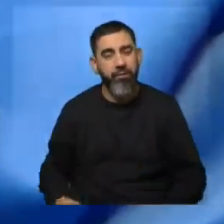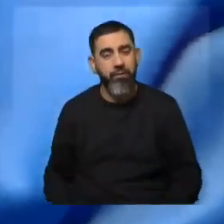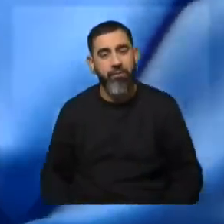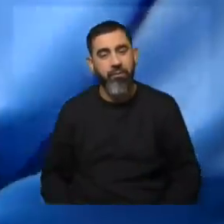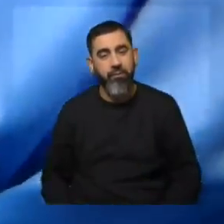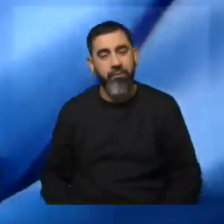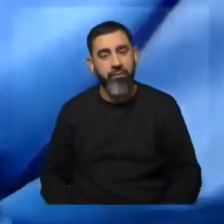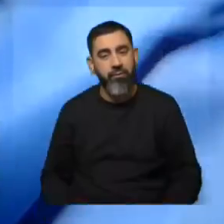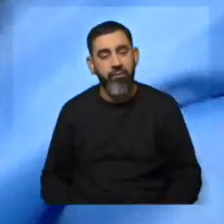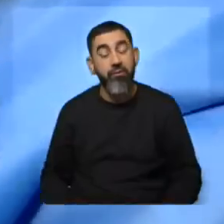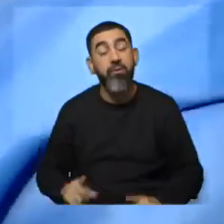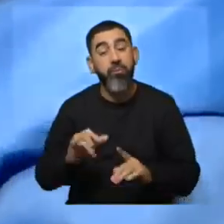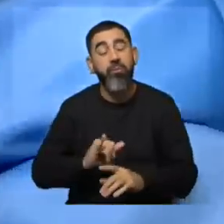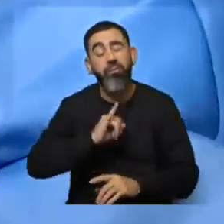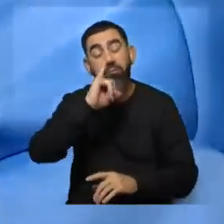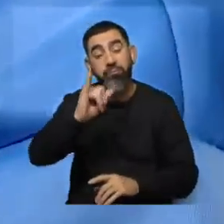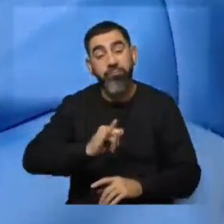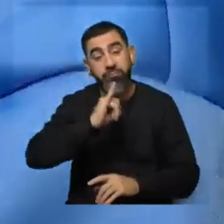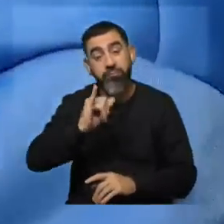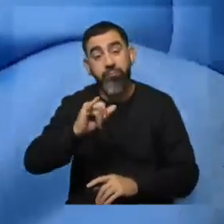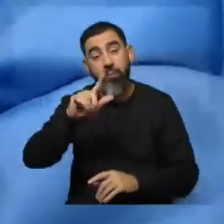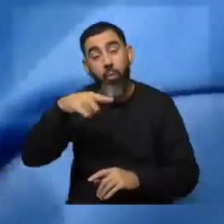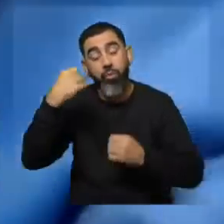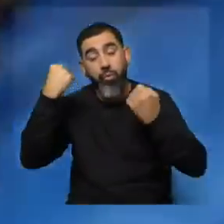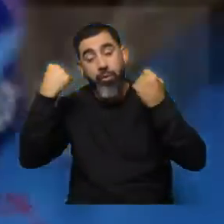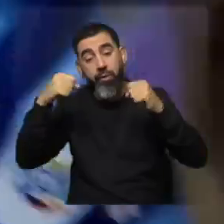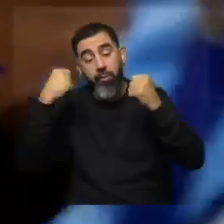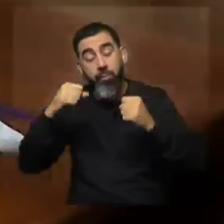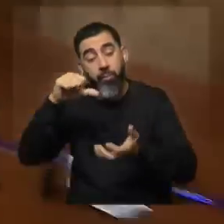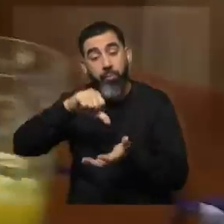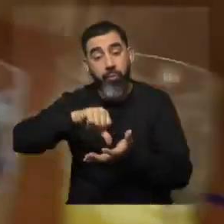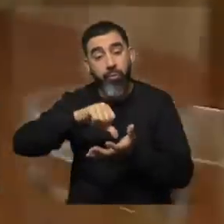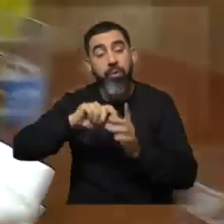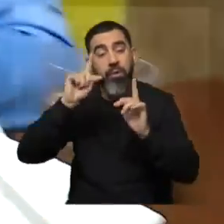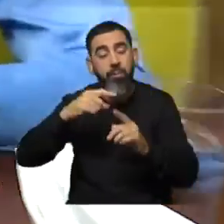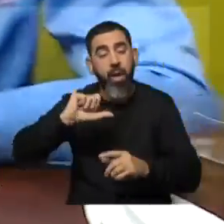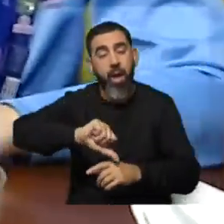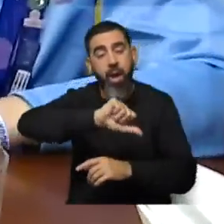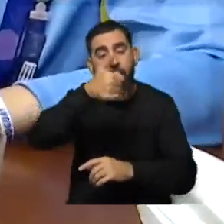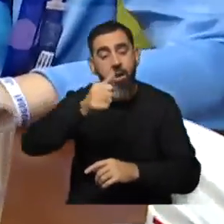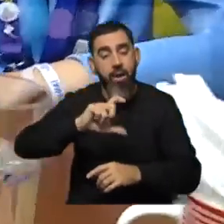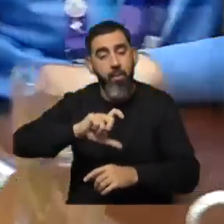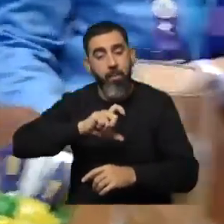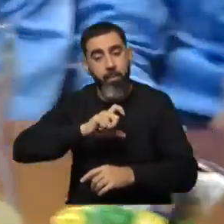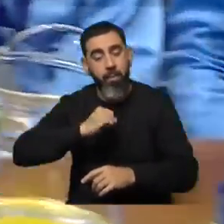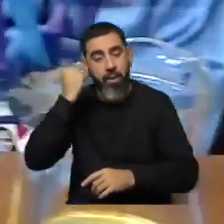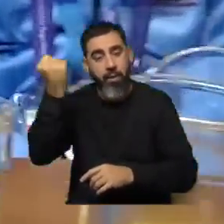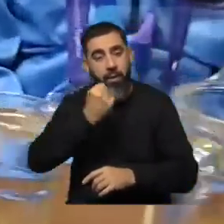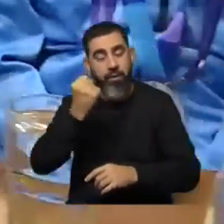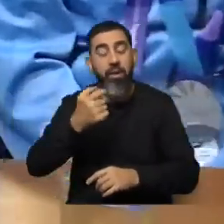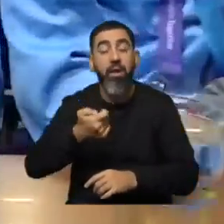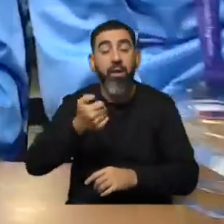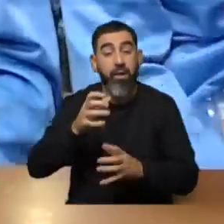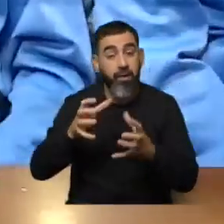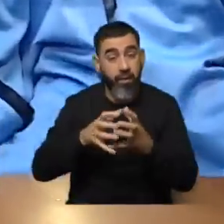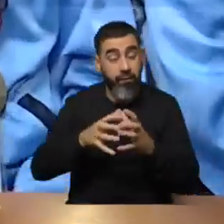hay que contar también que otros deportistas de nuestro país también trajeron medallas es importante la delegación de Rivera